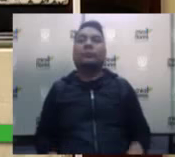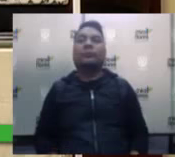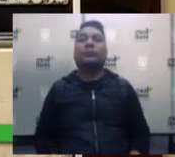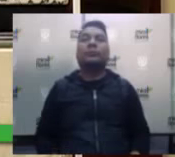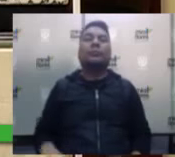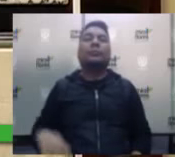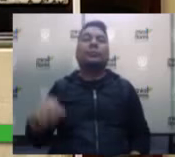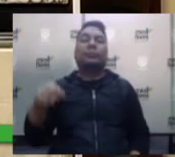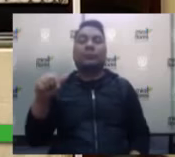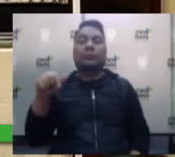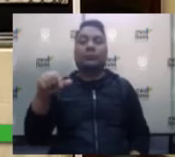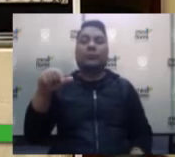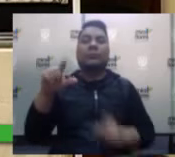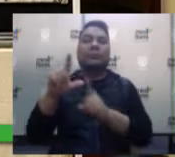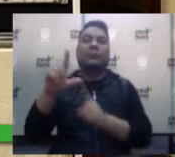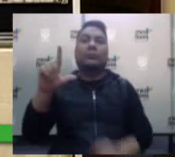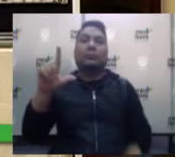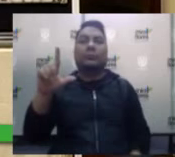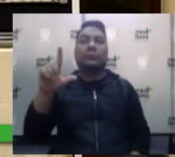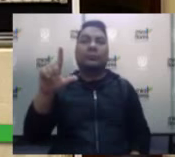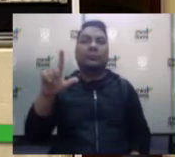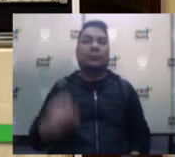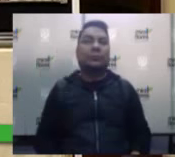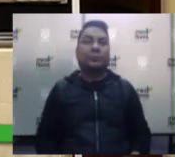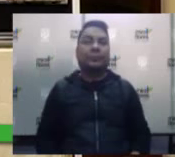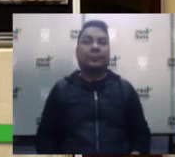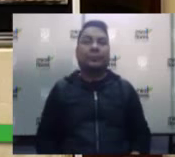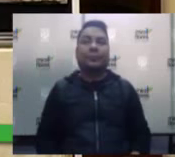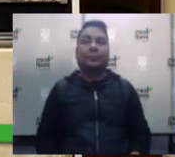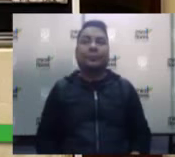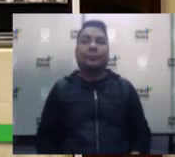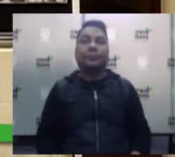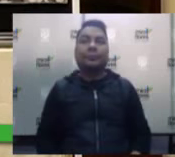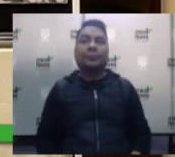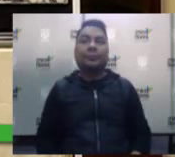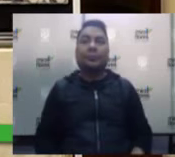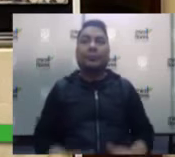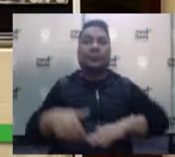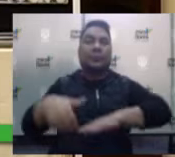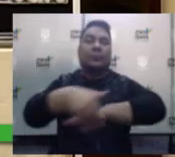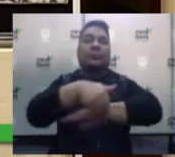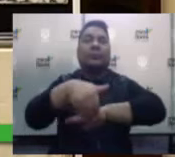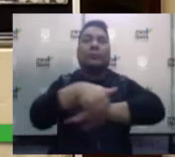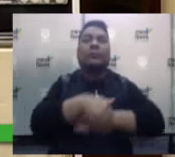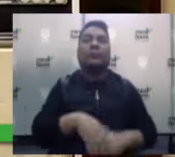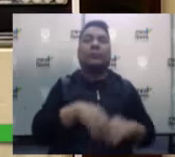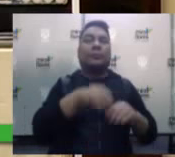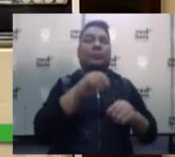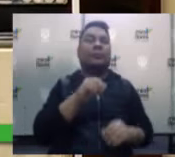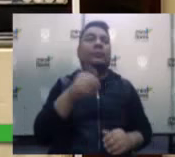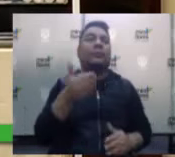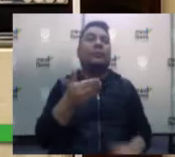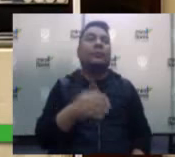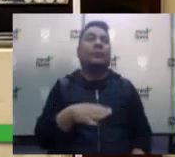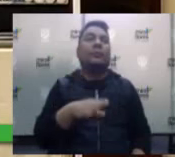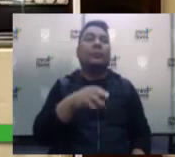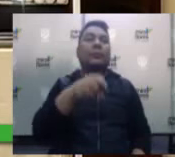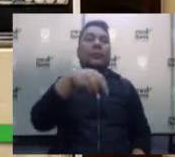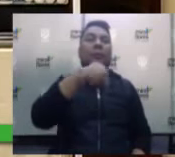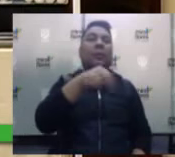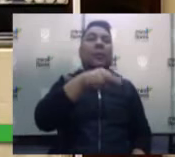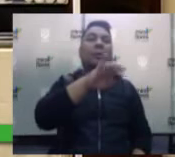111. L, letra L. Perú Nación. Ubicación 87, Avenida